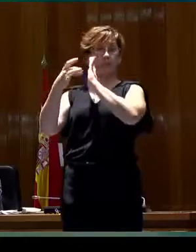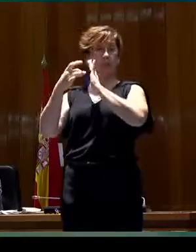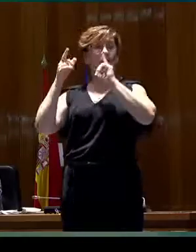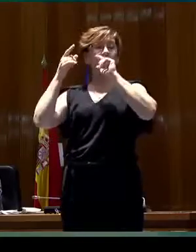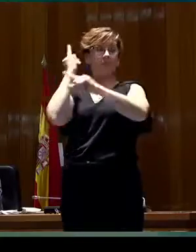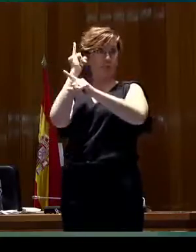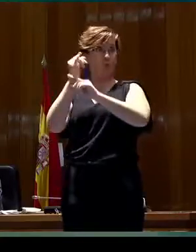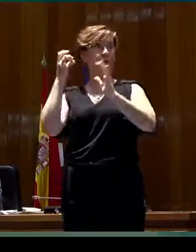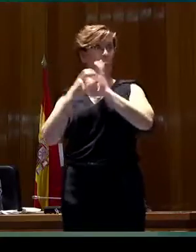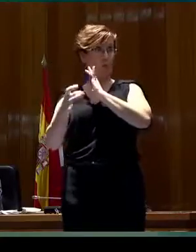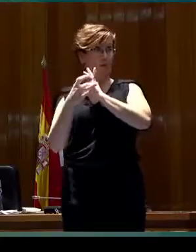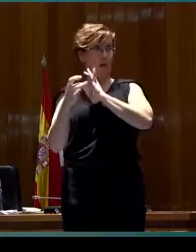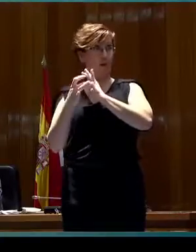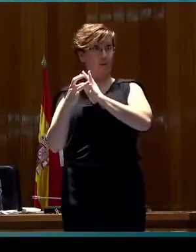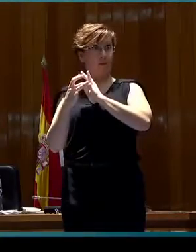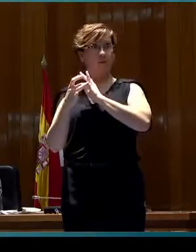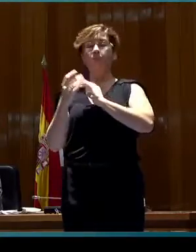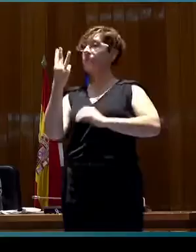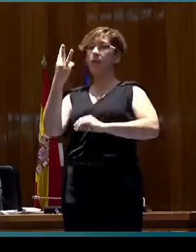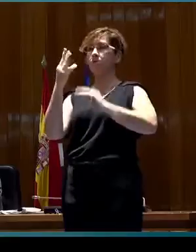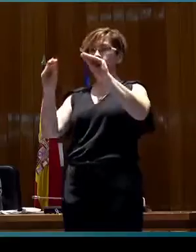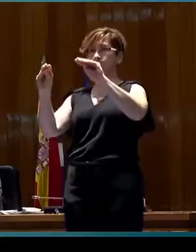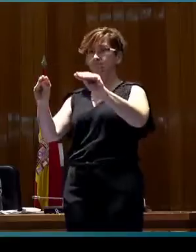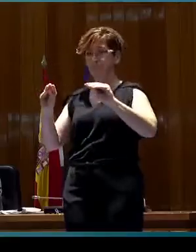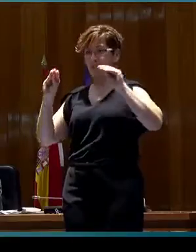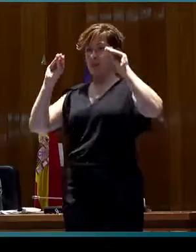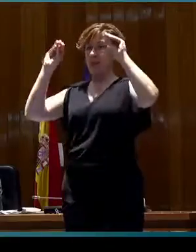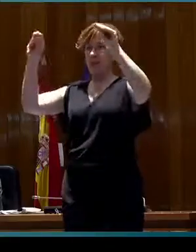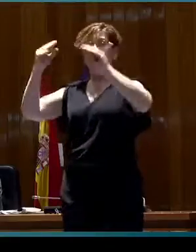necesario subir esa competencia a 4, precisamente por lo que estoy